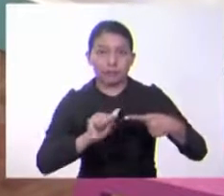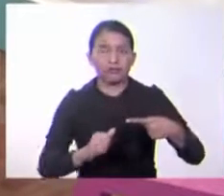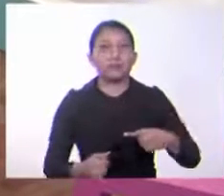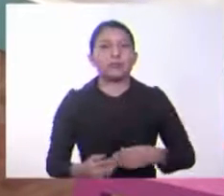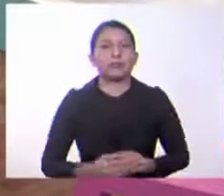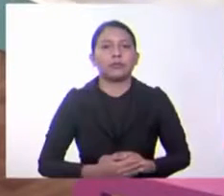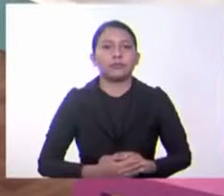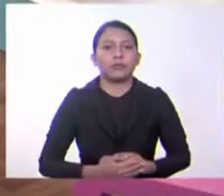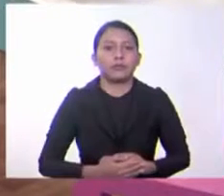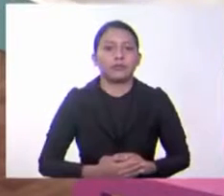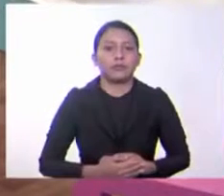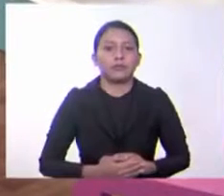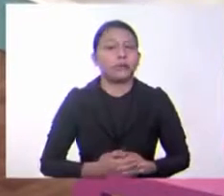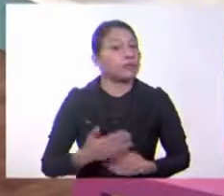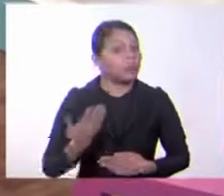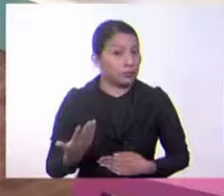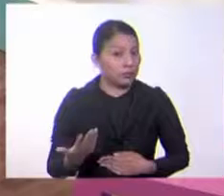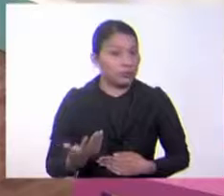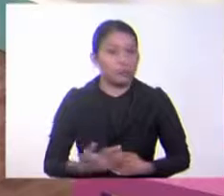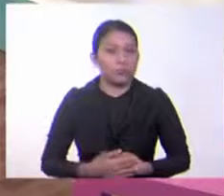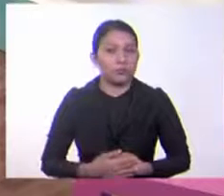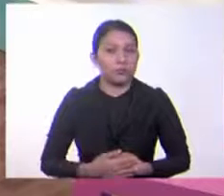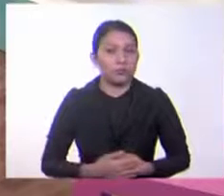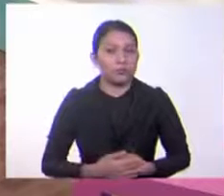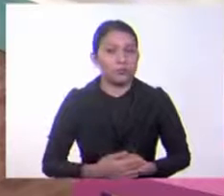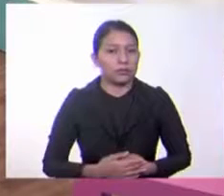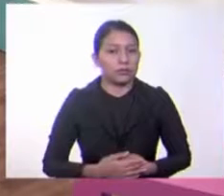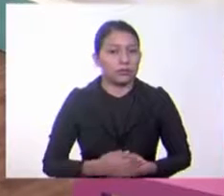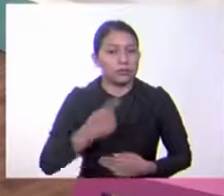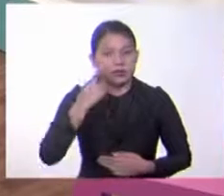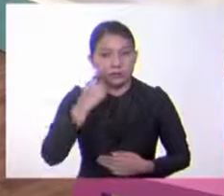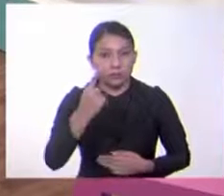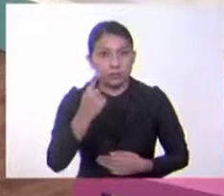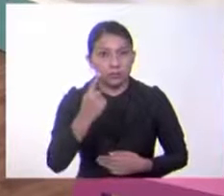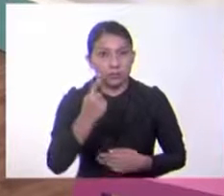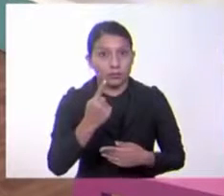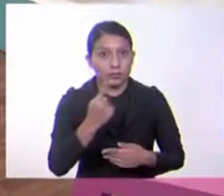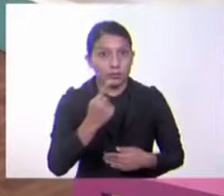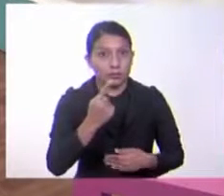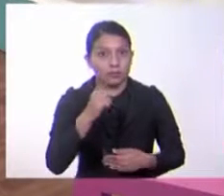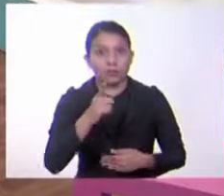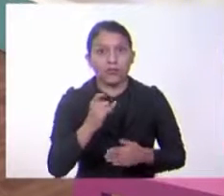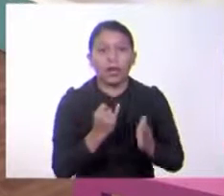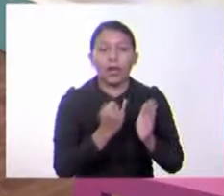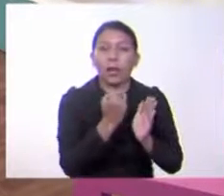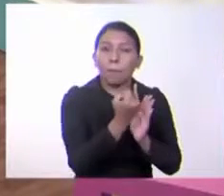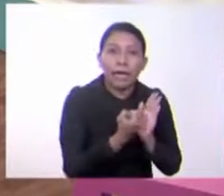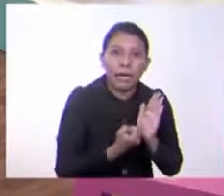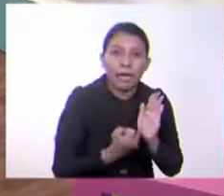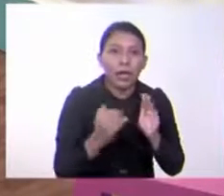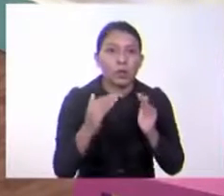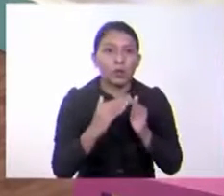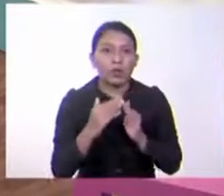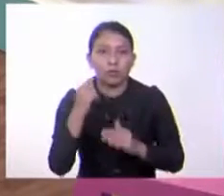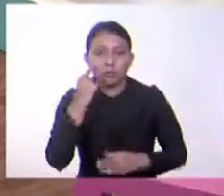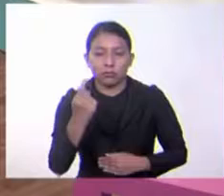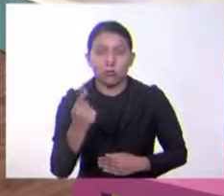¿Sí? Y mira, aquí traje una figurita de un triángulo equilátero.